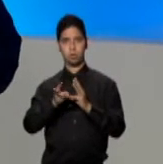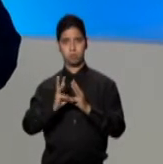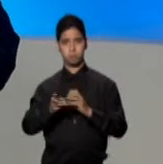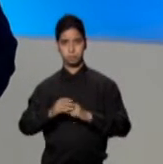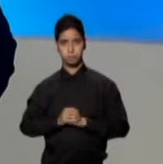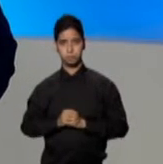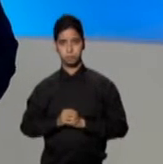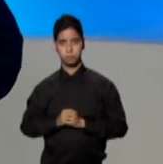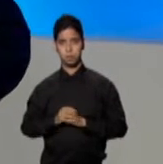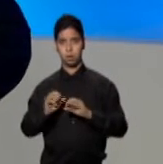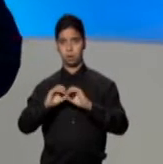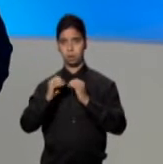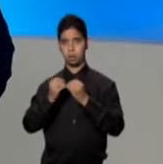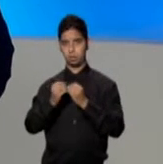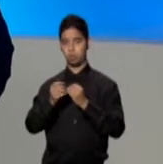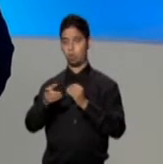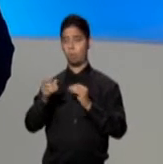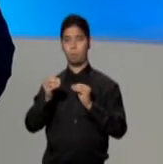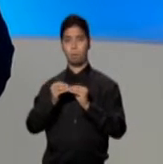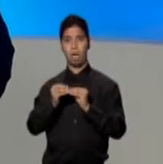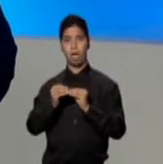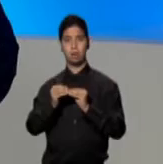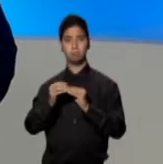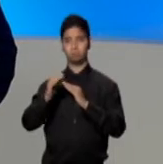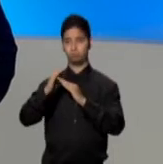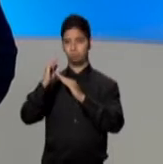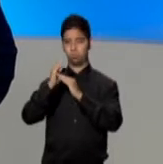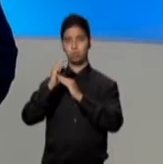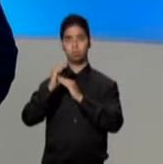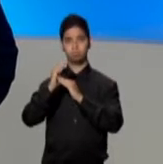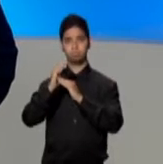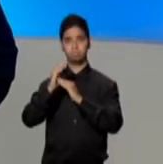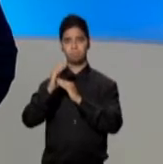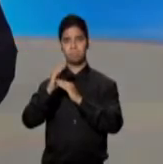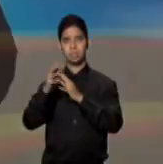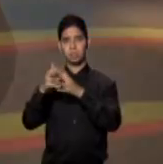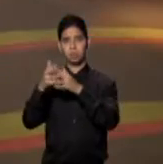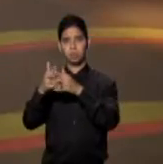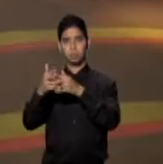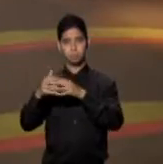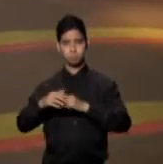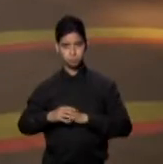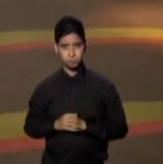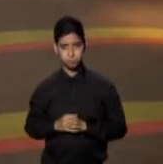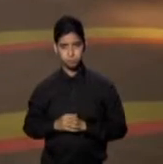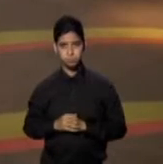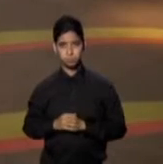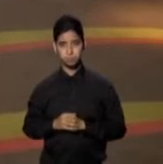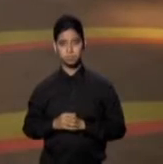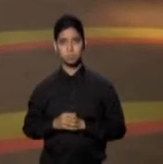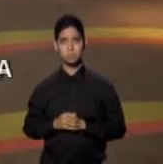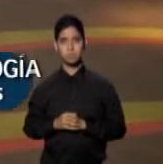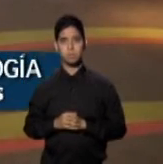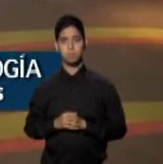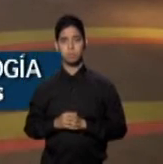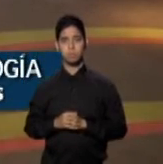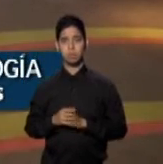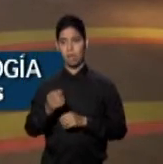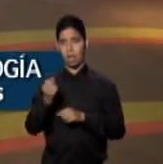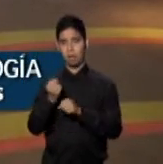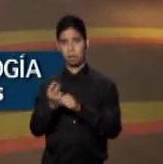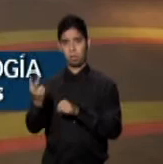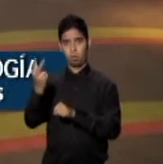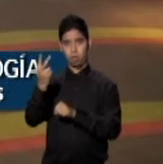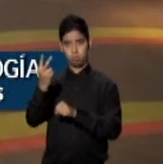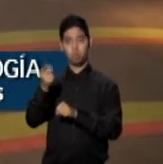organización meteorológica más prestigiosa de los Estados Unidos. Cada 2 años, una importante conferencia de